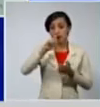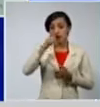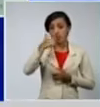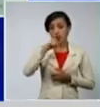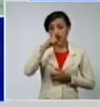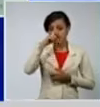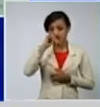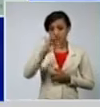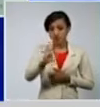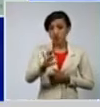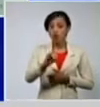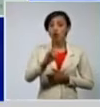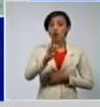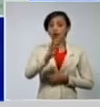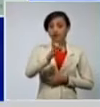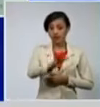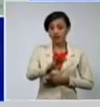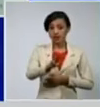cada uno,